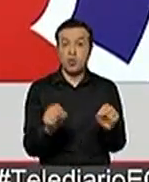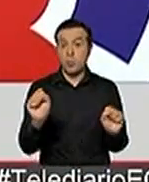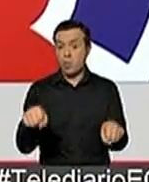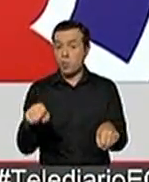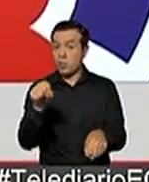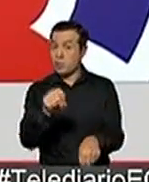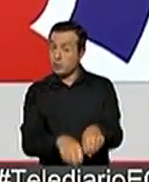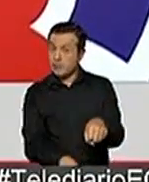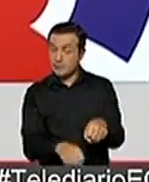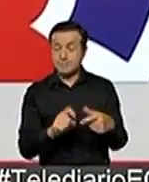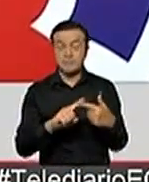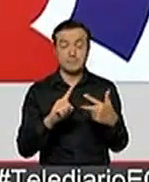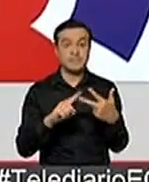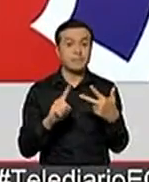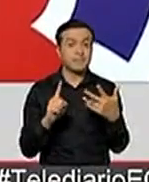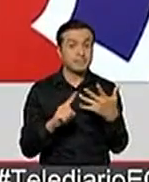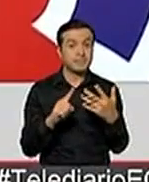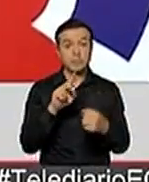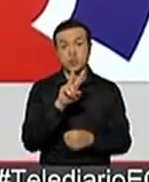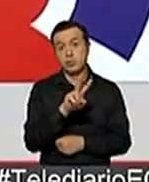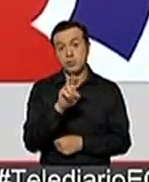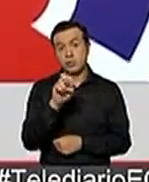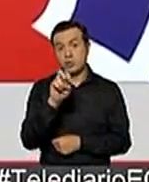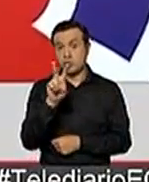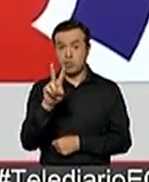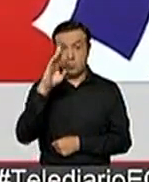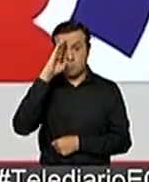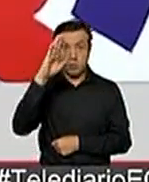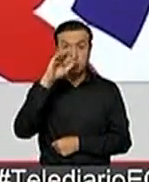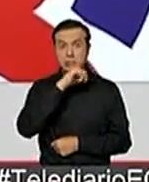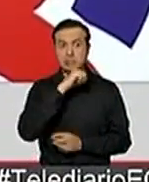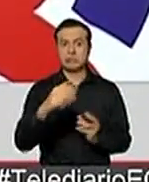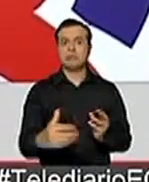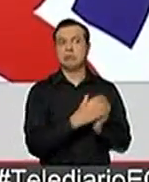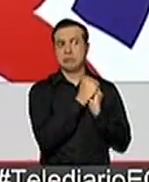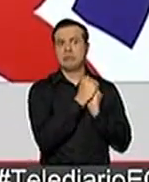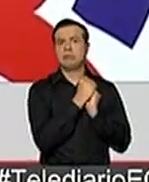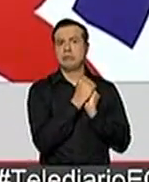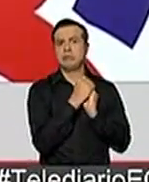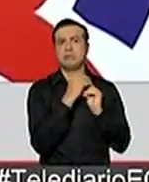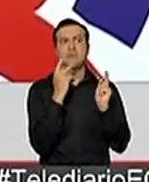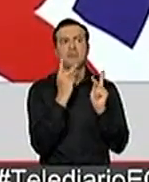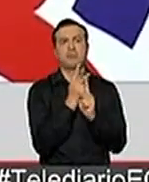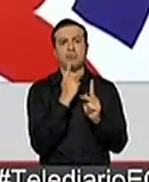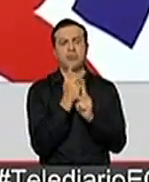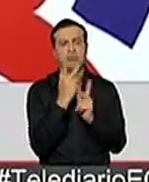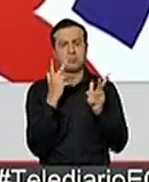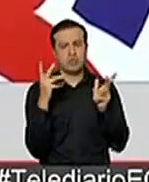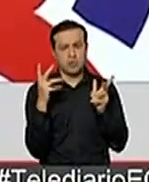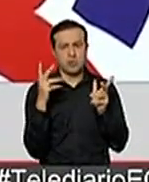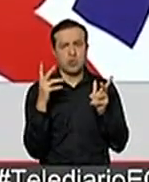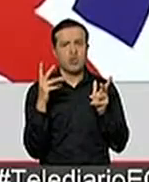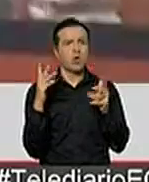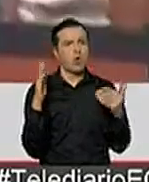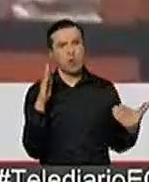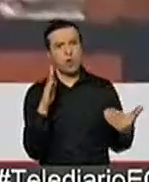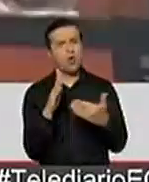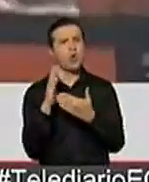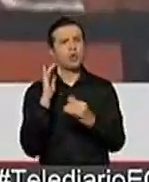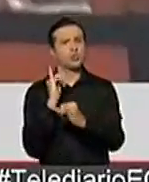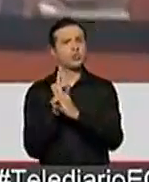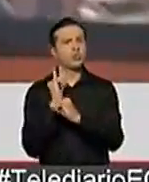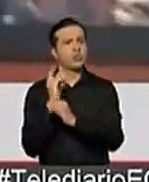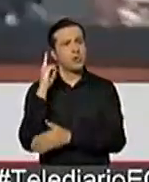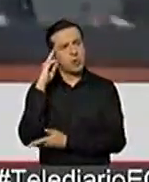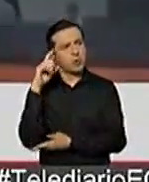motos. Tuvimos 202 policías secuestrados, o sea, es un ataque a la legitimidad del Estado. Son más